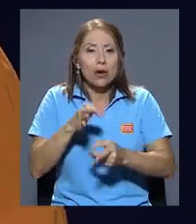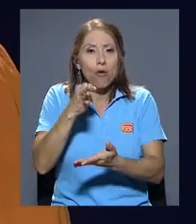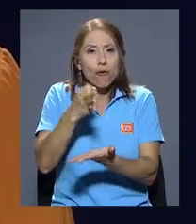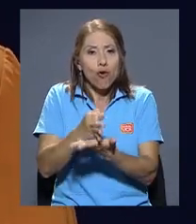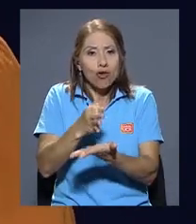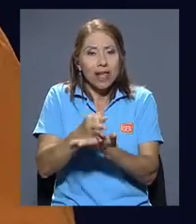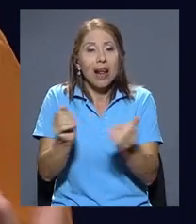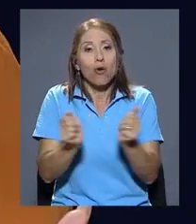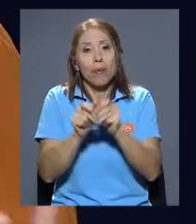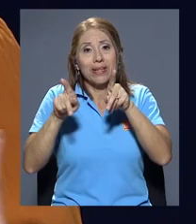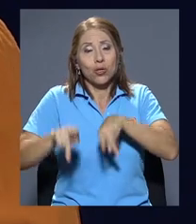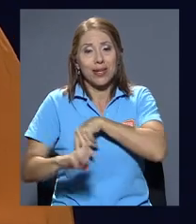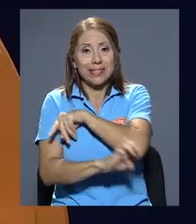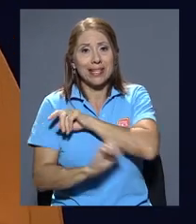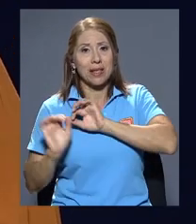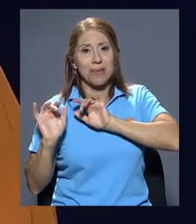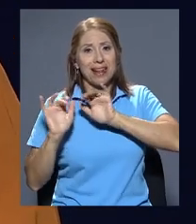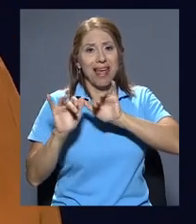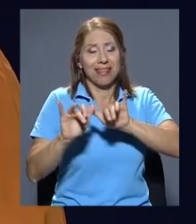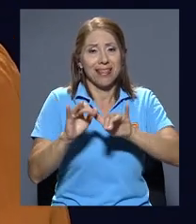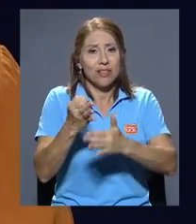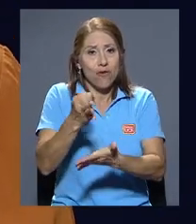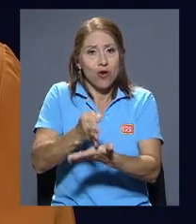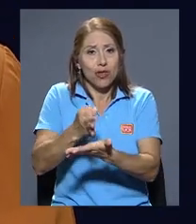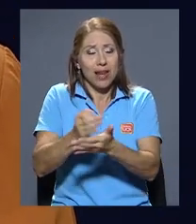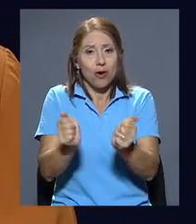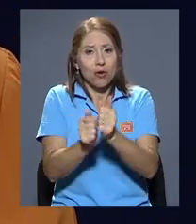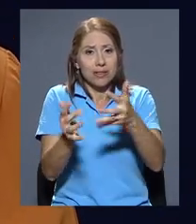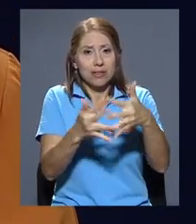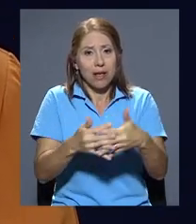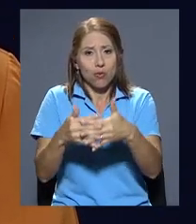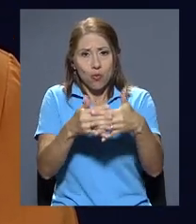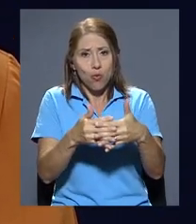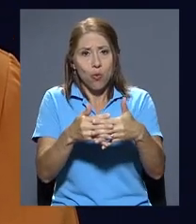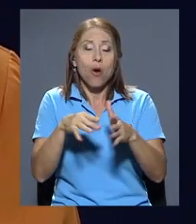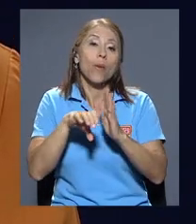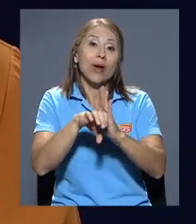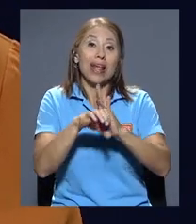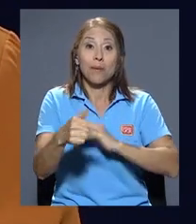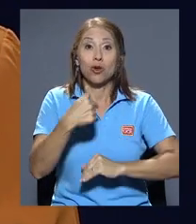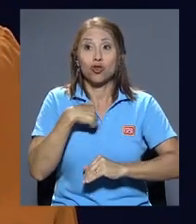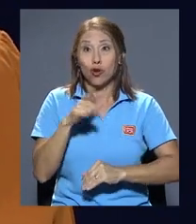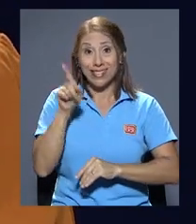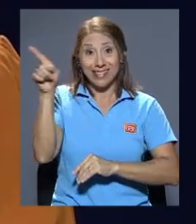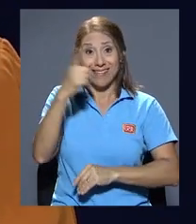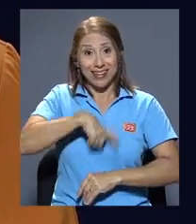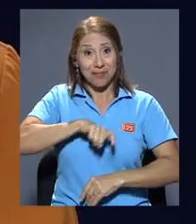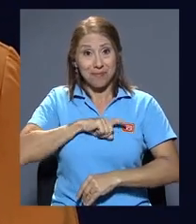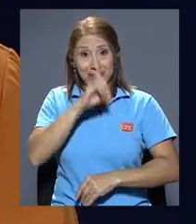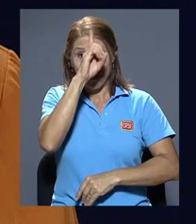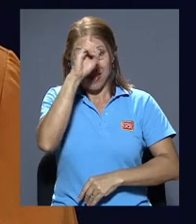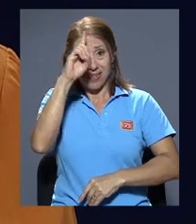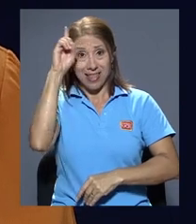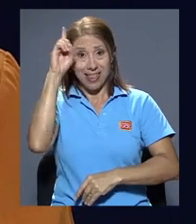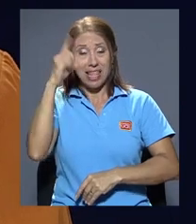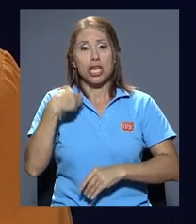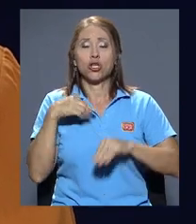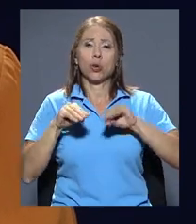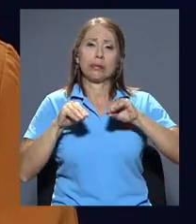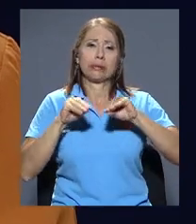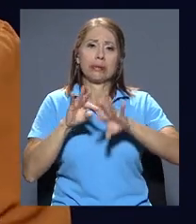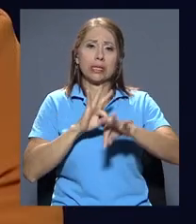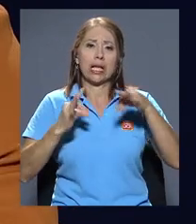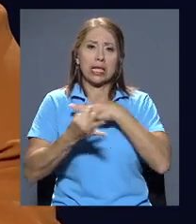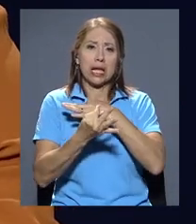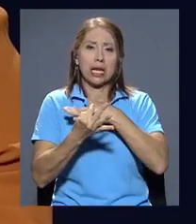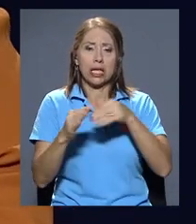con inmigrantes, la frontera con Estados Unidos, por ejemplo. Me encontraba en Madrid y acababa de dar un taller en Valencia,